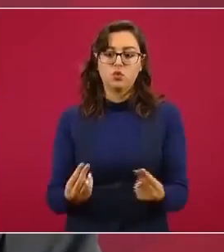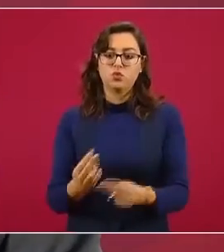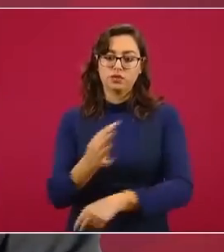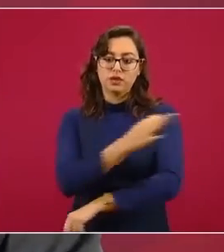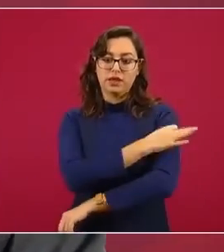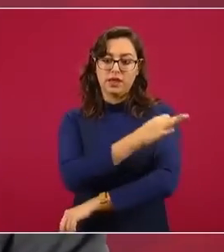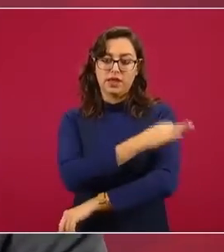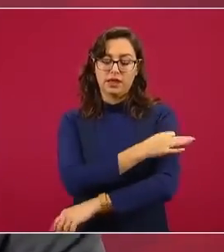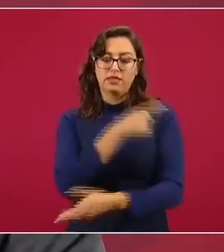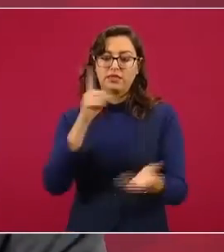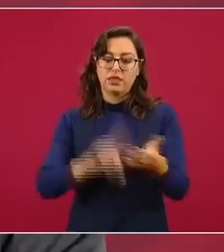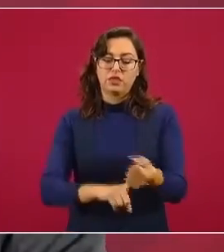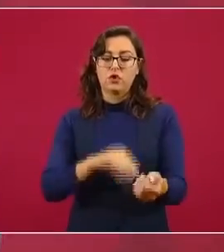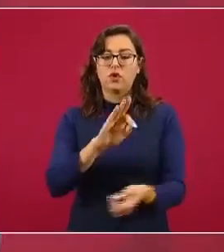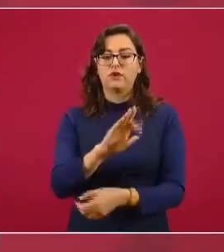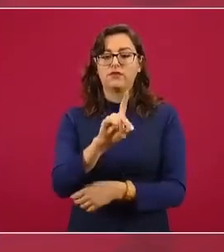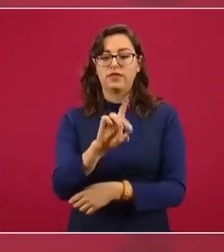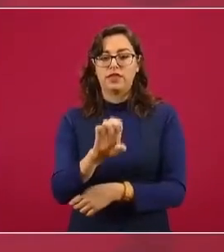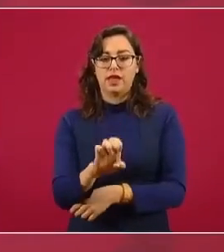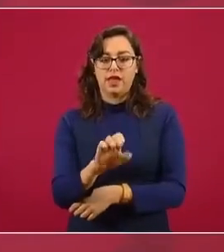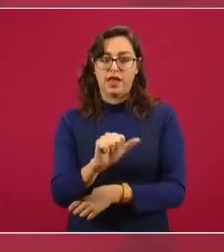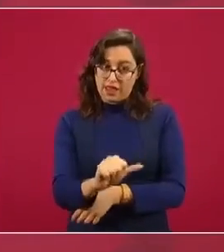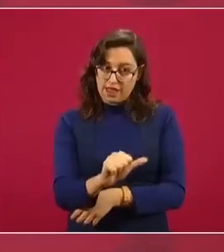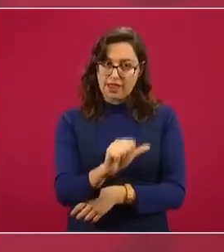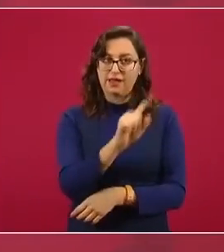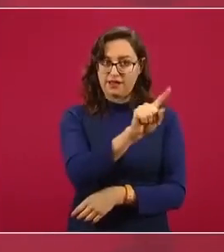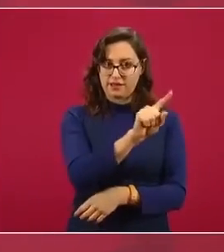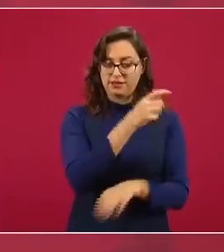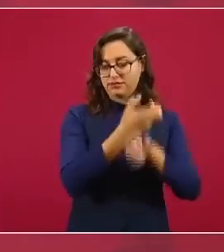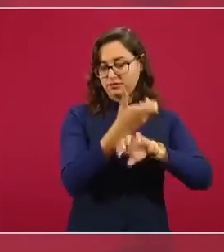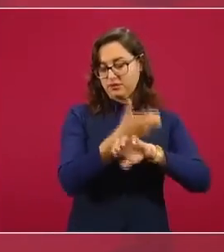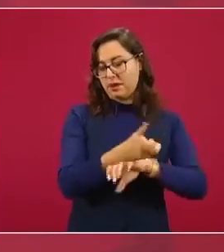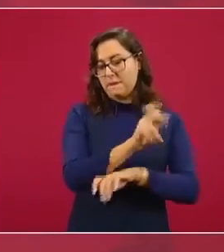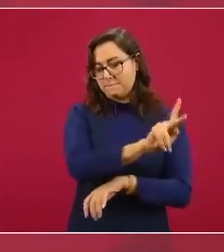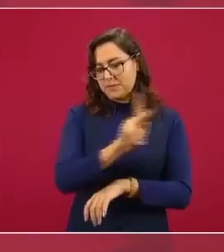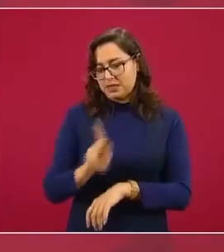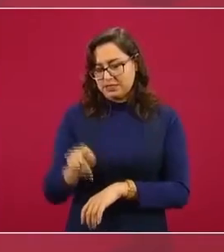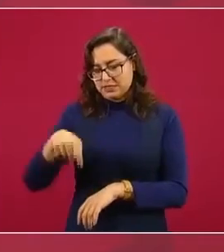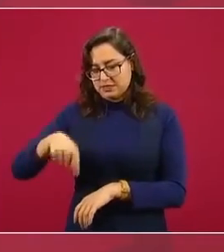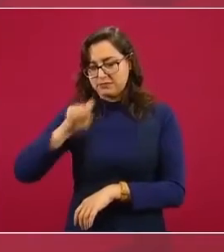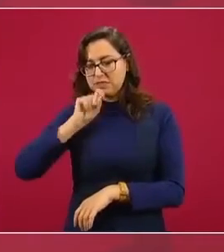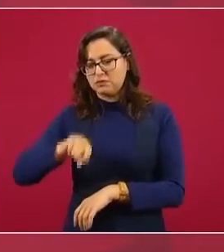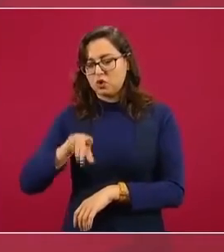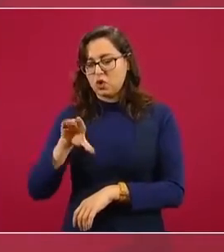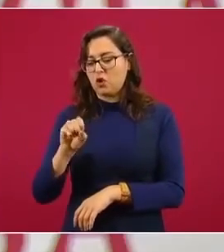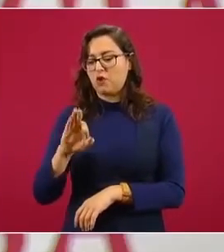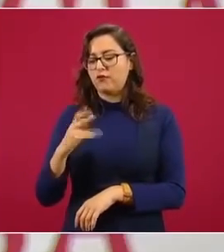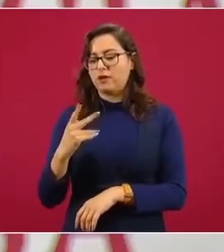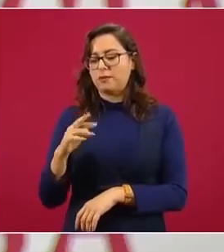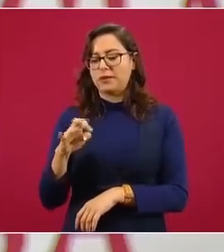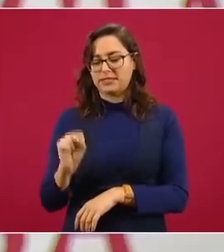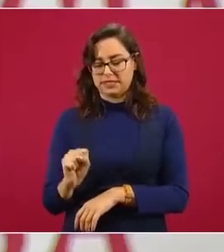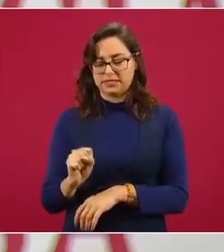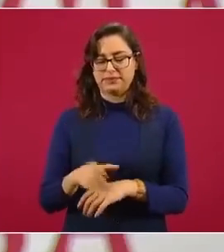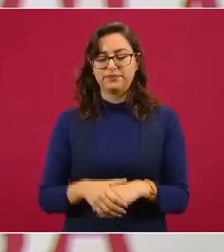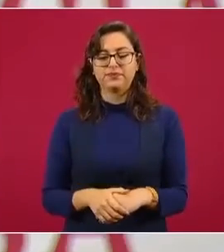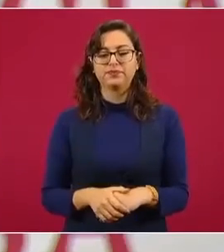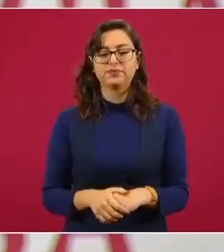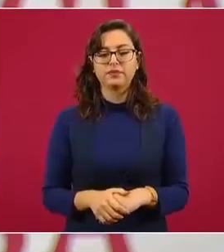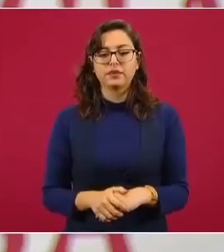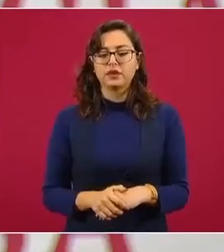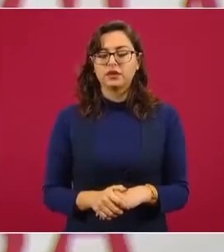la FDA de los Estados Unidos, el equivalente a COFEPRIS en Estados Unidos. Se espera